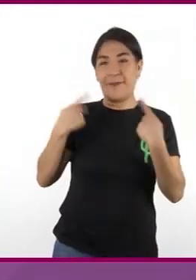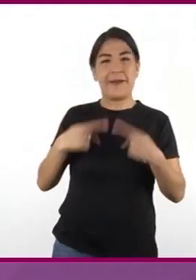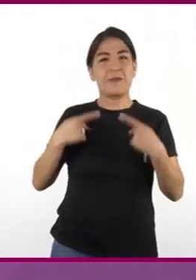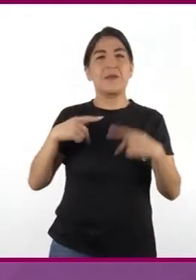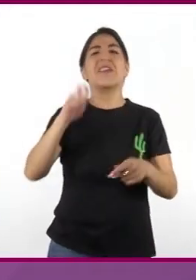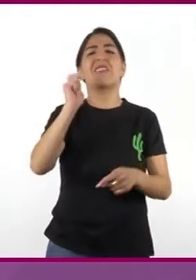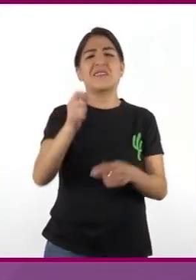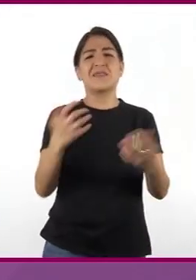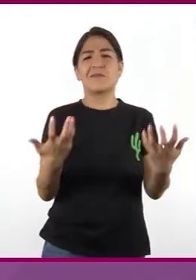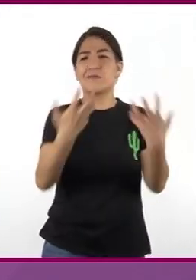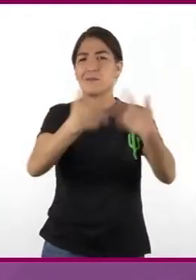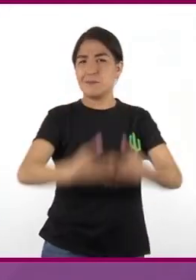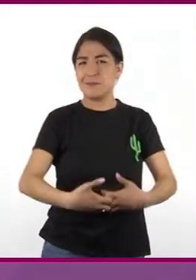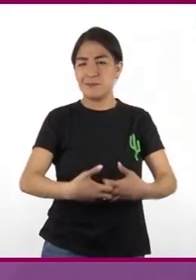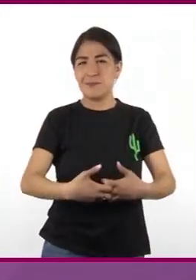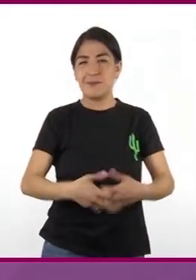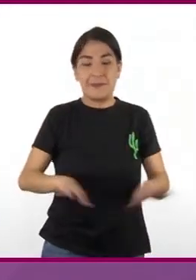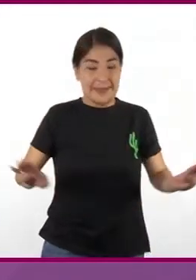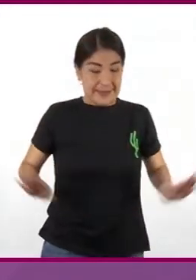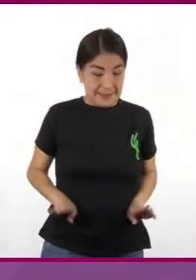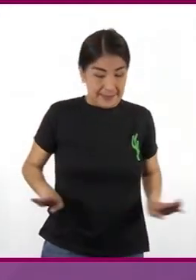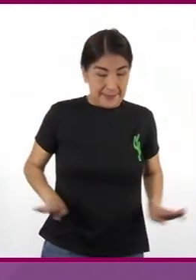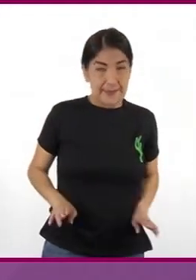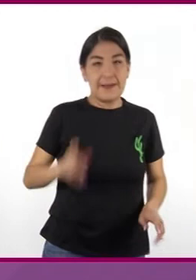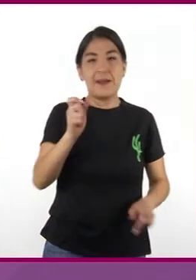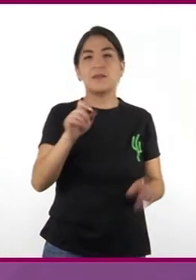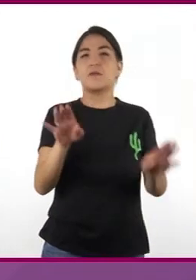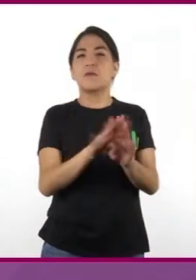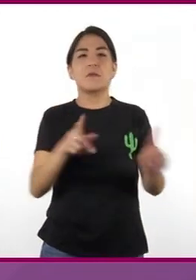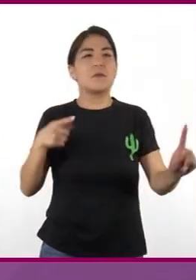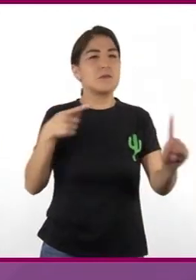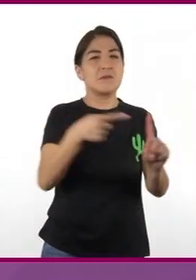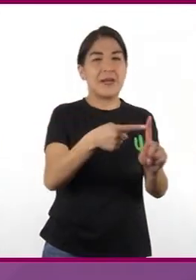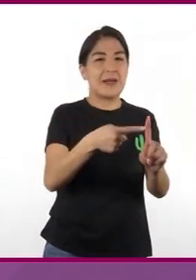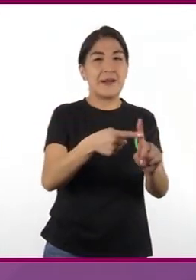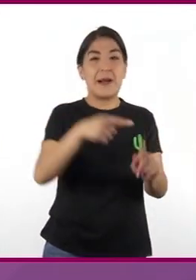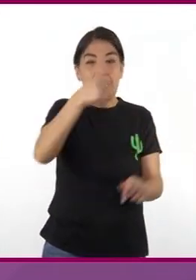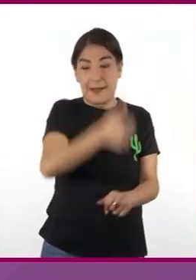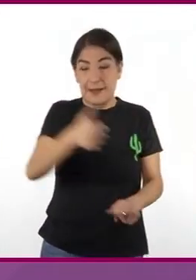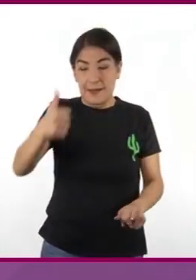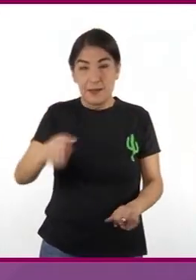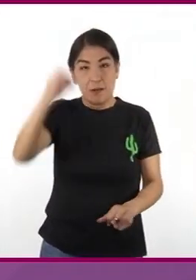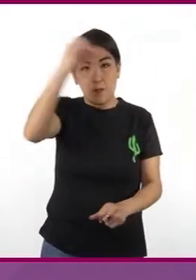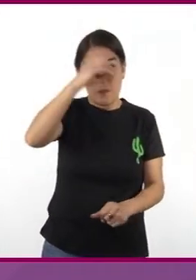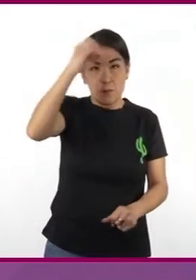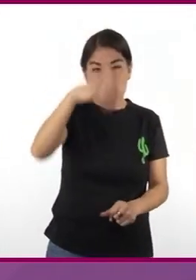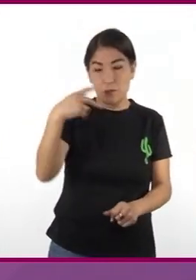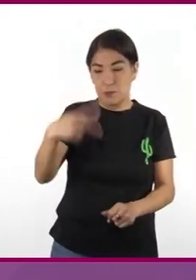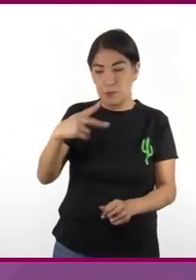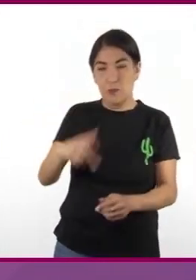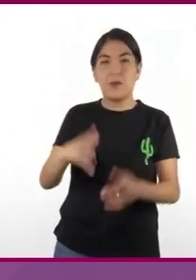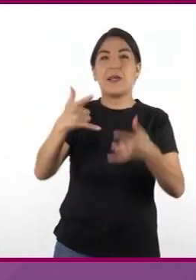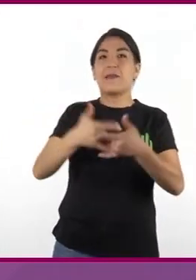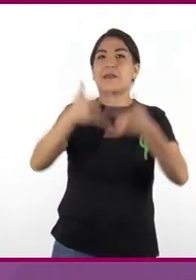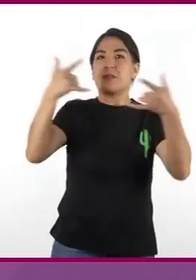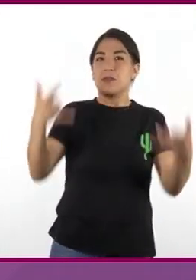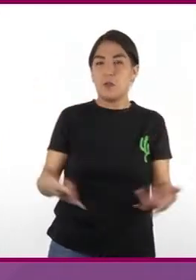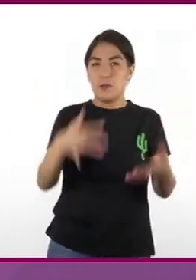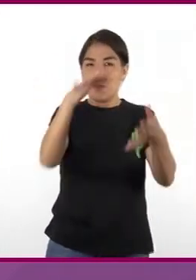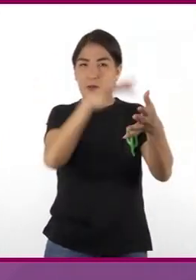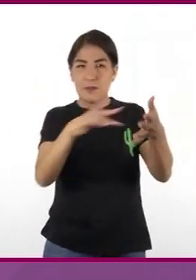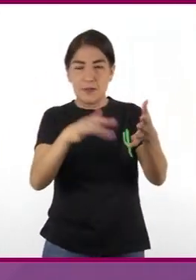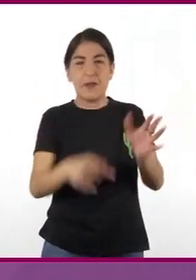función principal caracterizar y legitimar desde el punto de vista histórico-literario la obra que